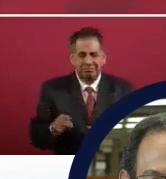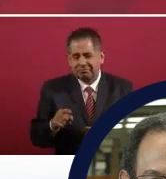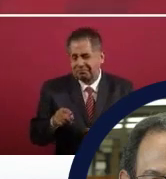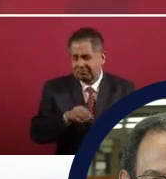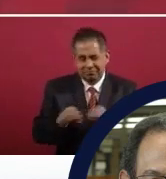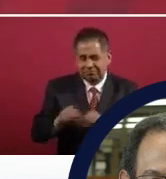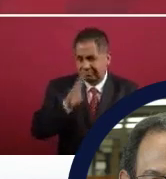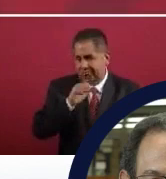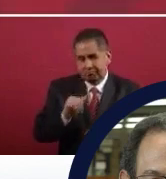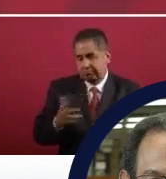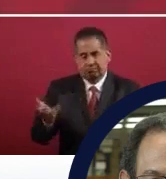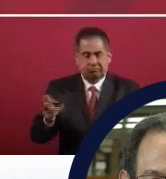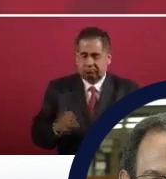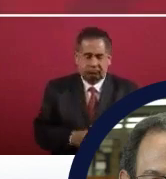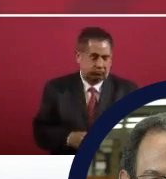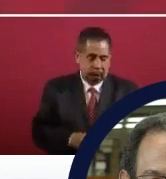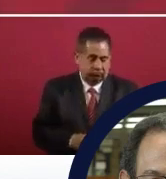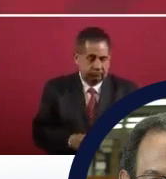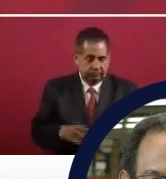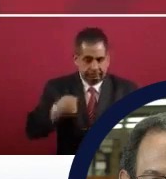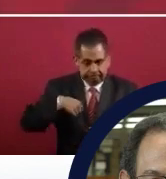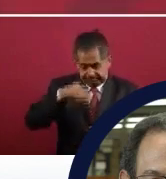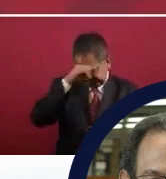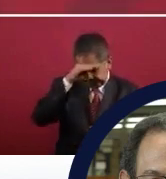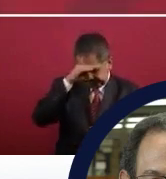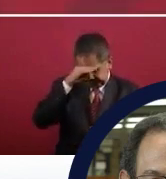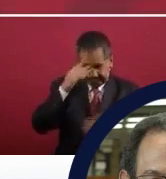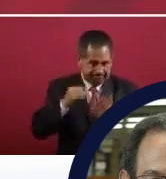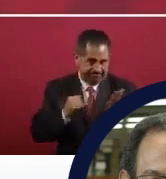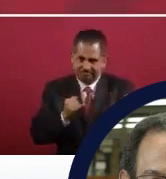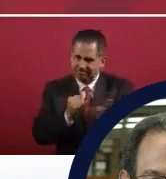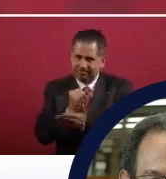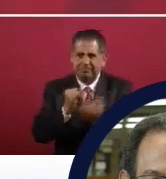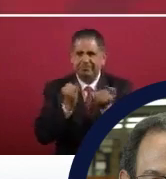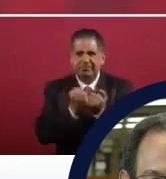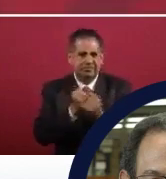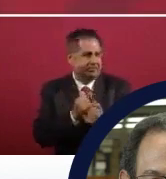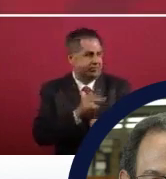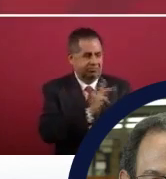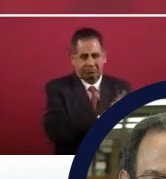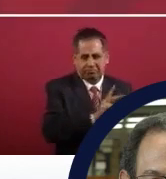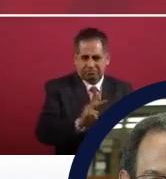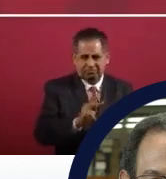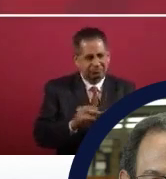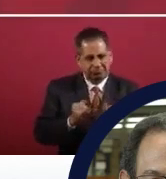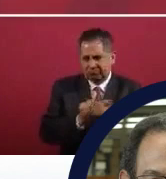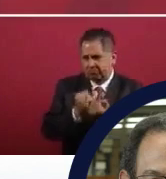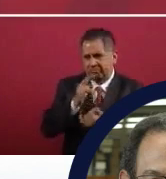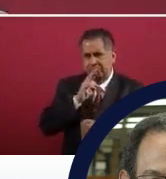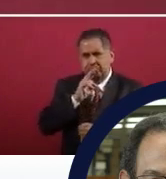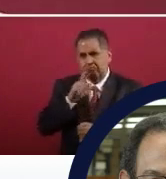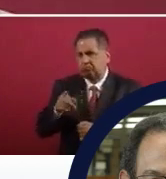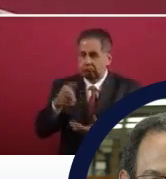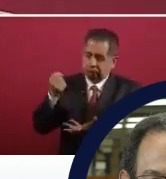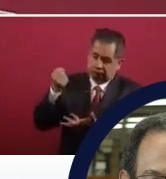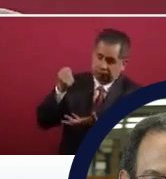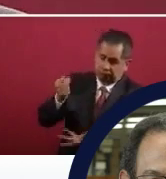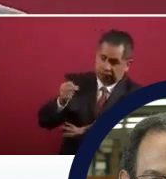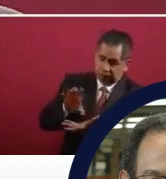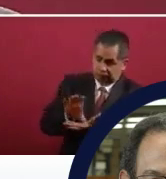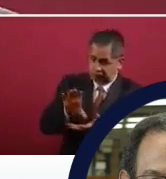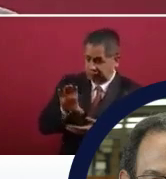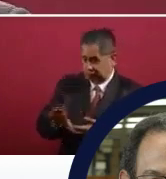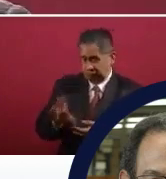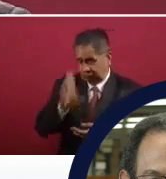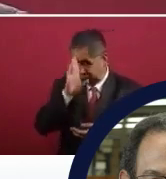nos asesinan, nos demandan, y el gobierno, bueno, sí dice, respetamos la libertad de expresión de los periodistas, pero